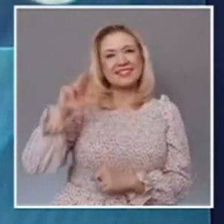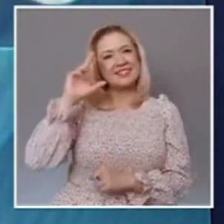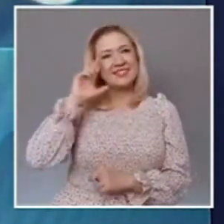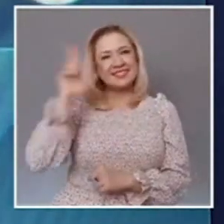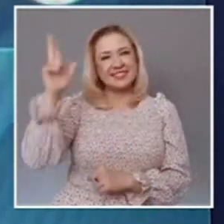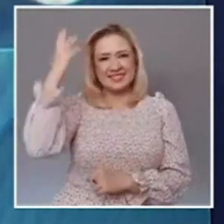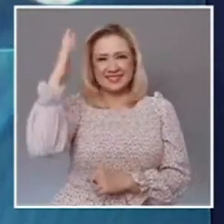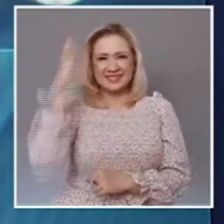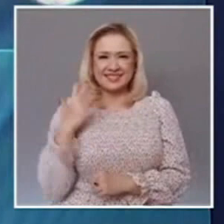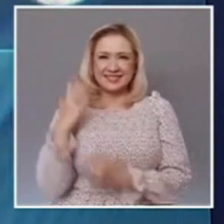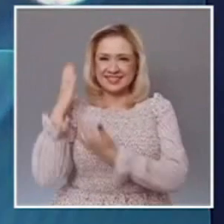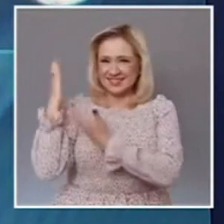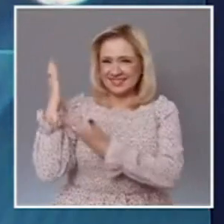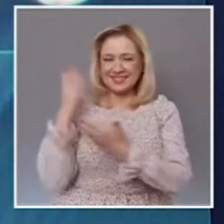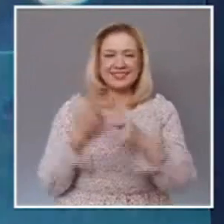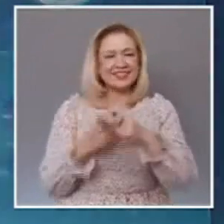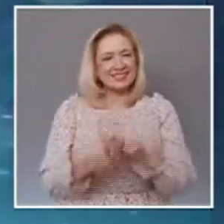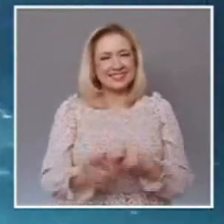así como iniciamos.